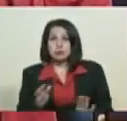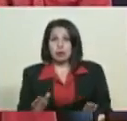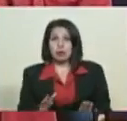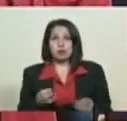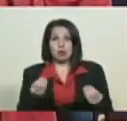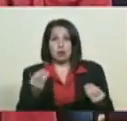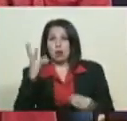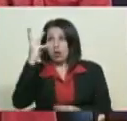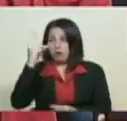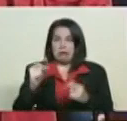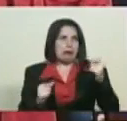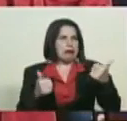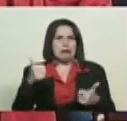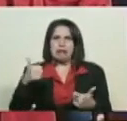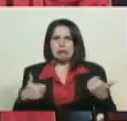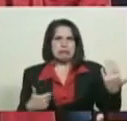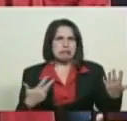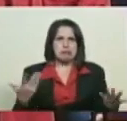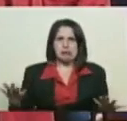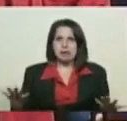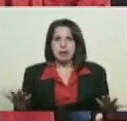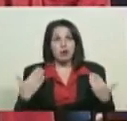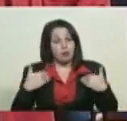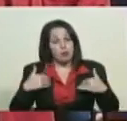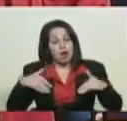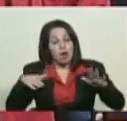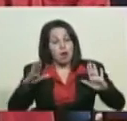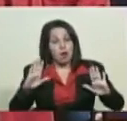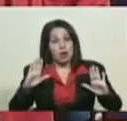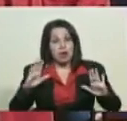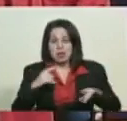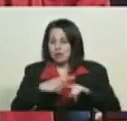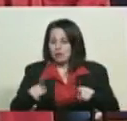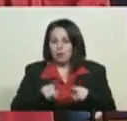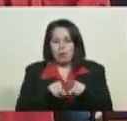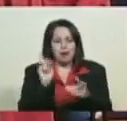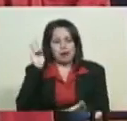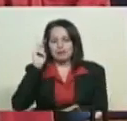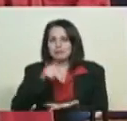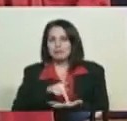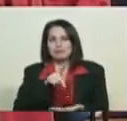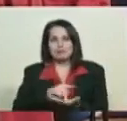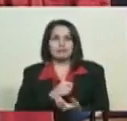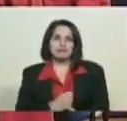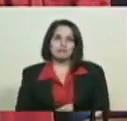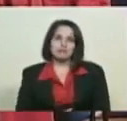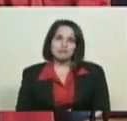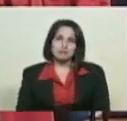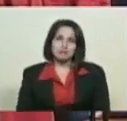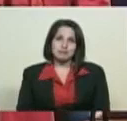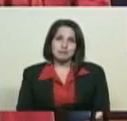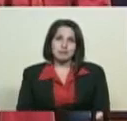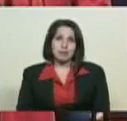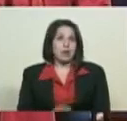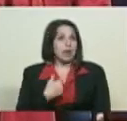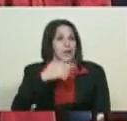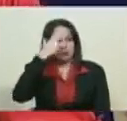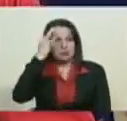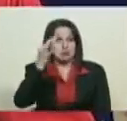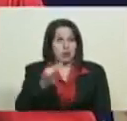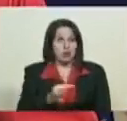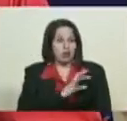los números no nos dan por ahora. No nos dan por ahora. Pero estamos seguros que